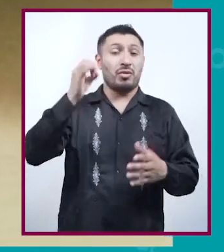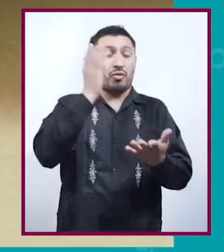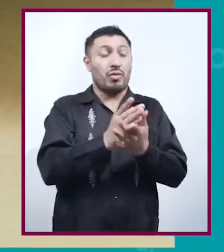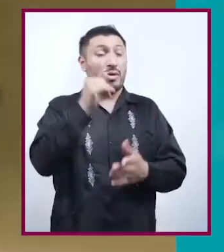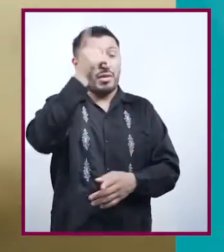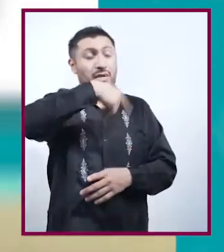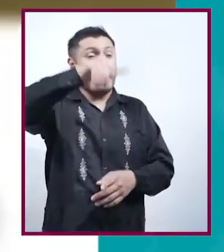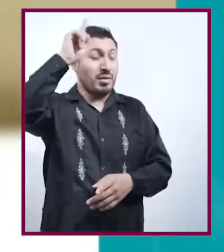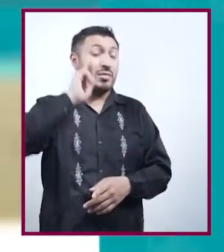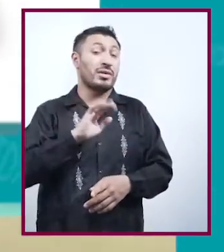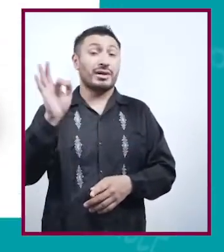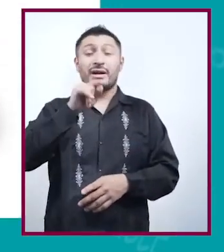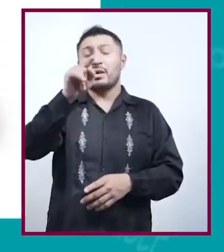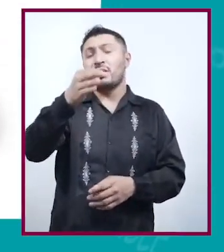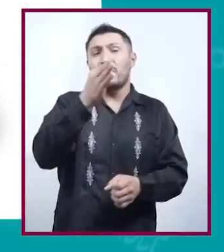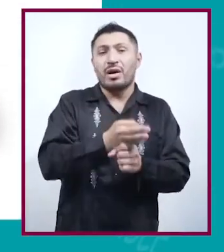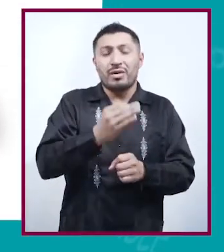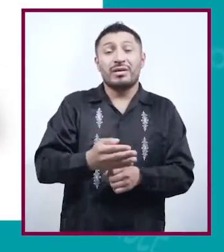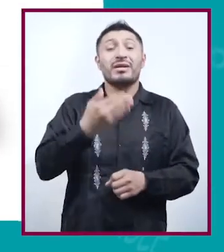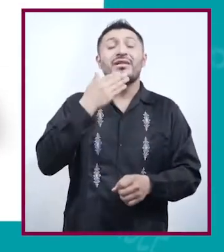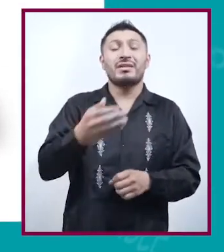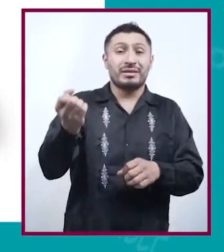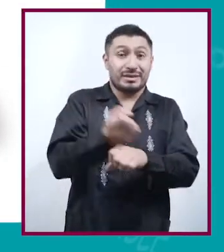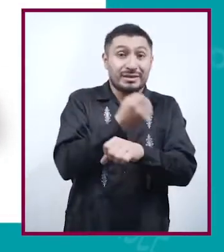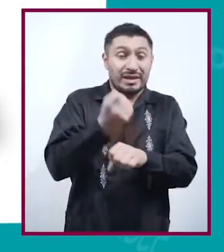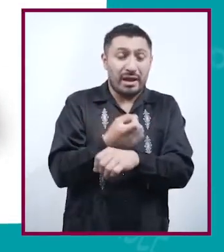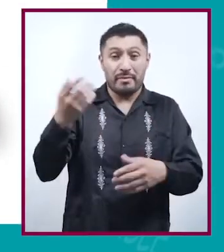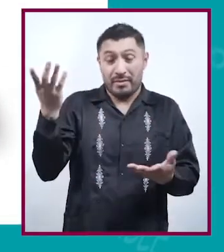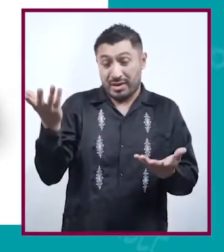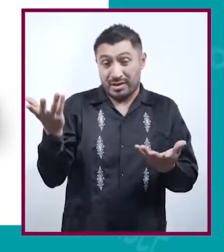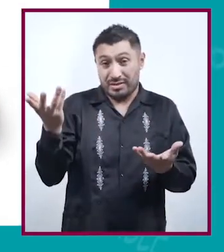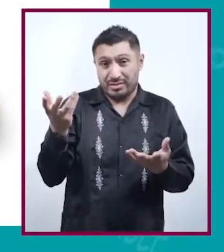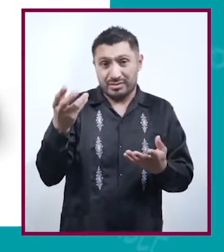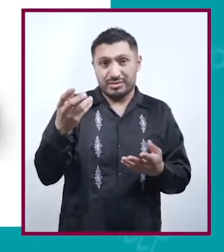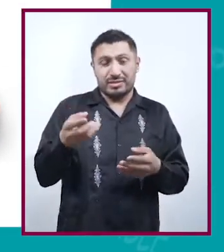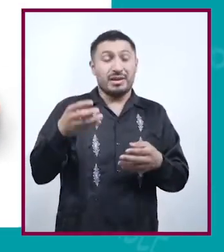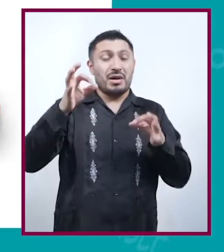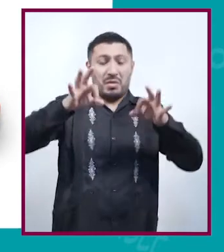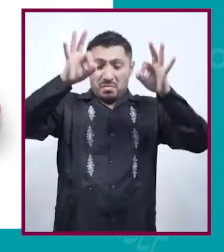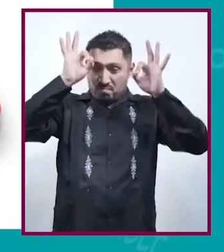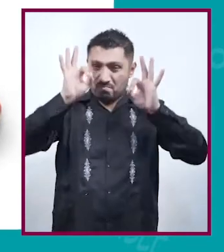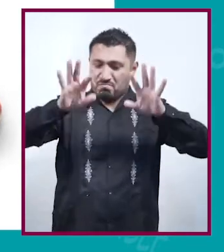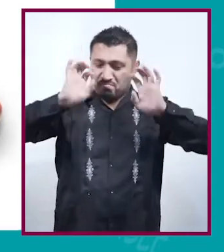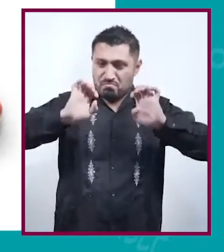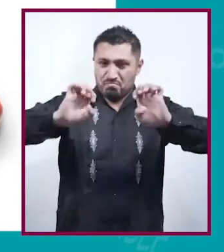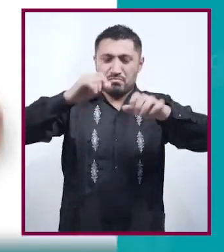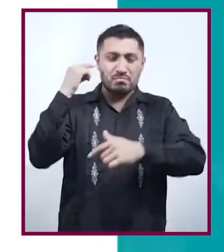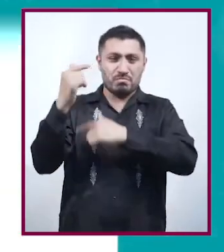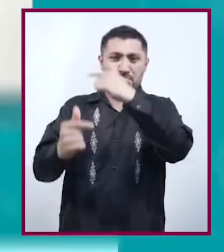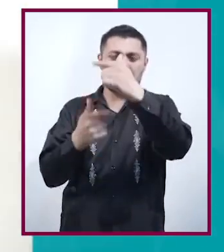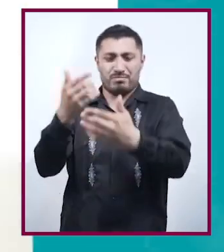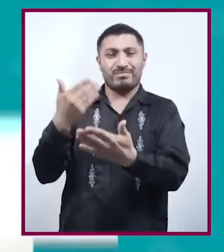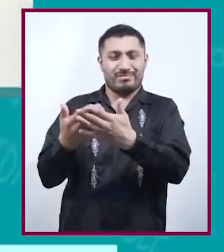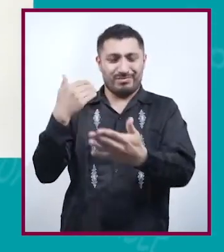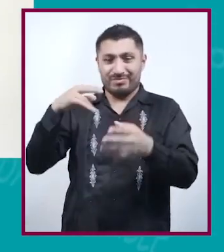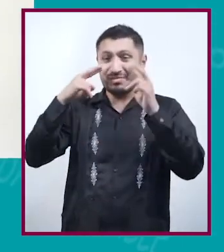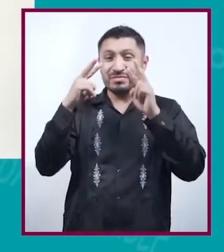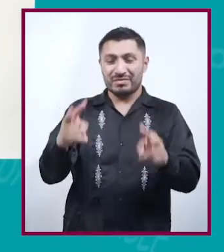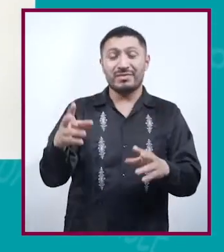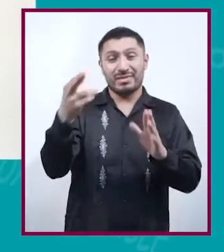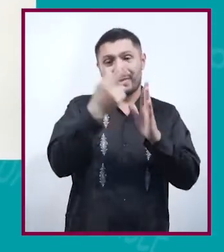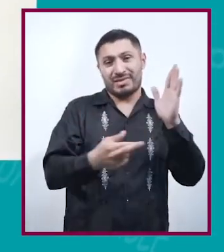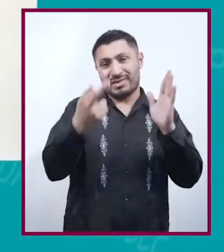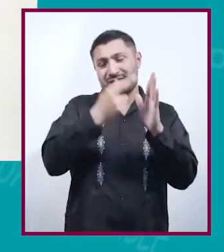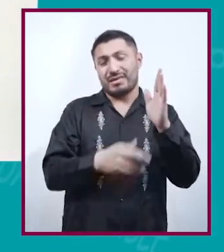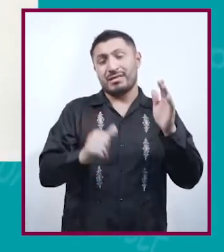de las mujeres. ¿Será que más bien traes puestos unos zapatos hechos a mano? Eso sería todo un lujo, una herencia, como